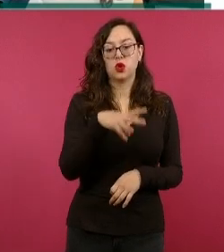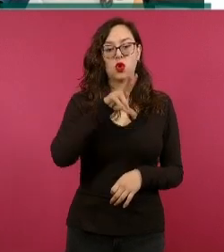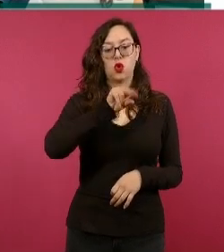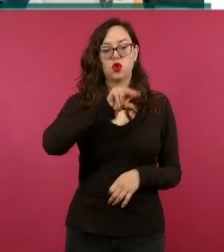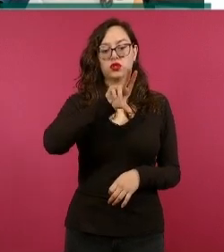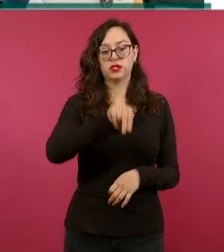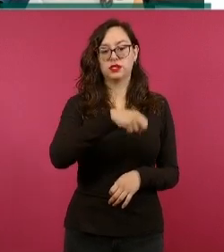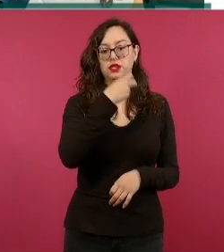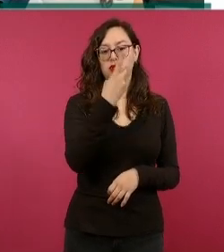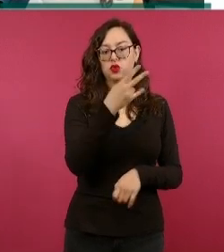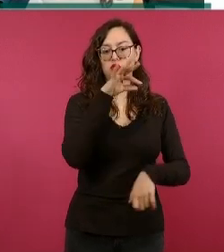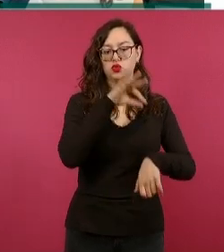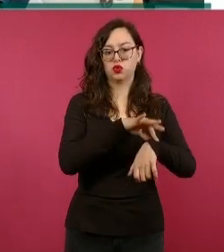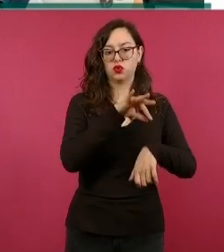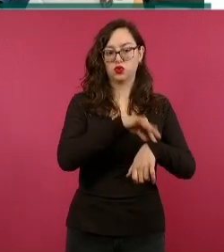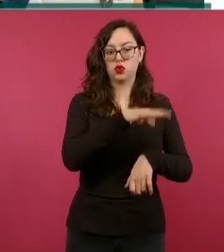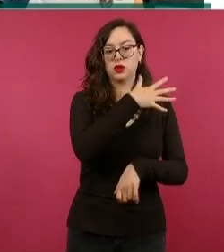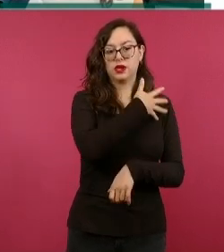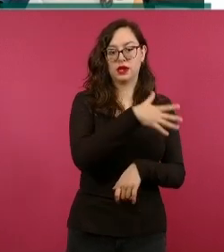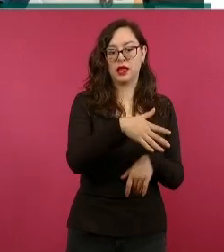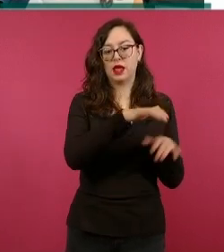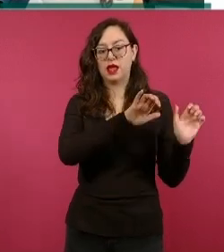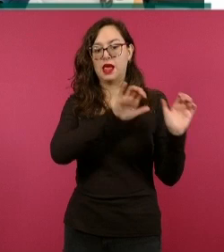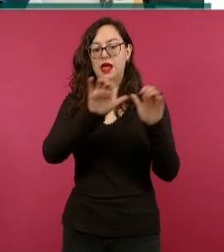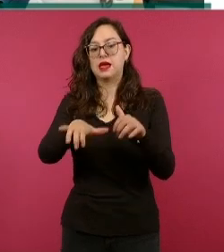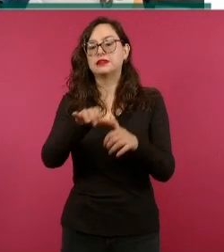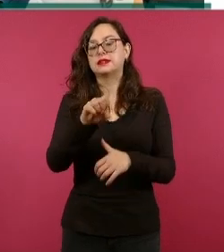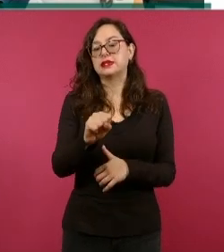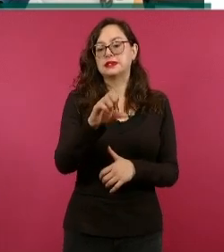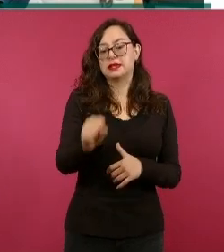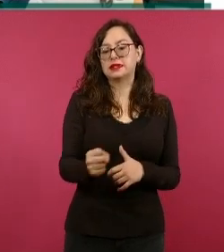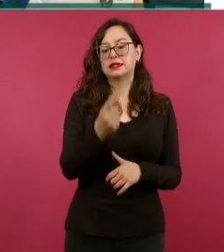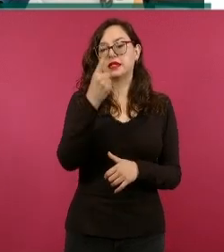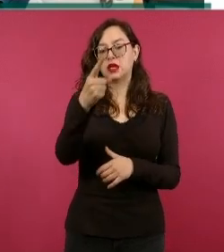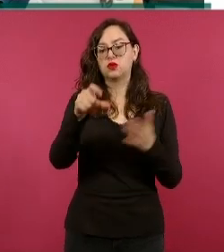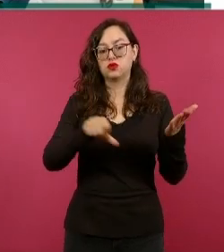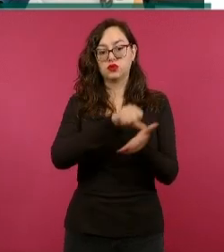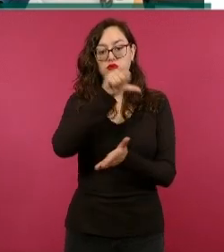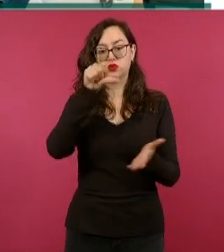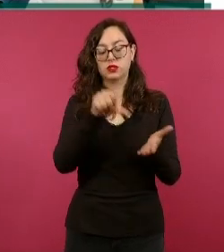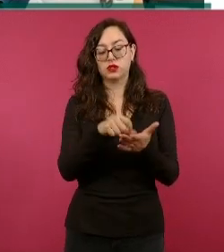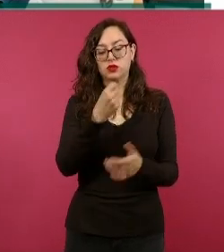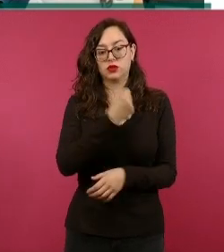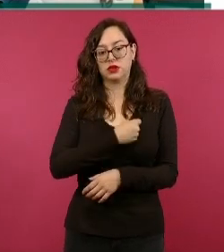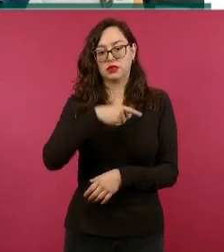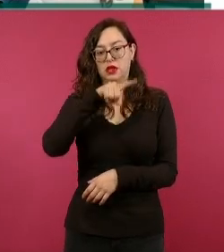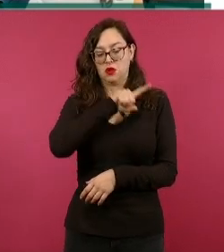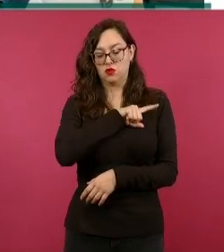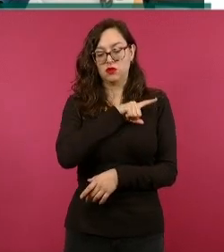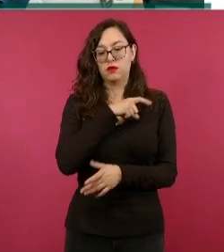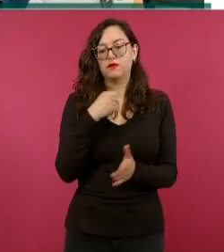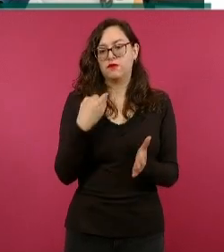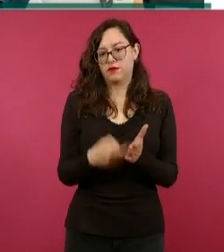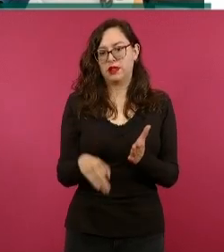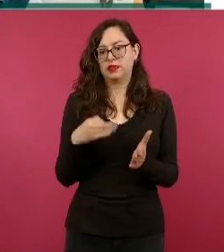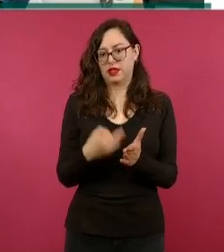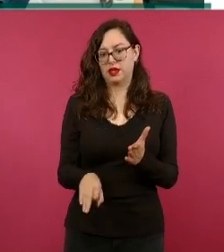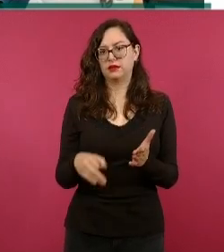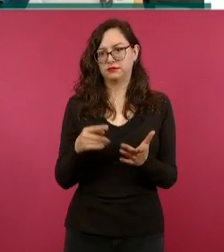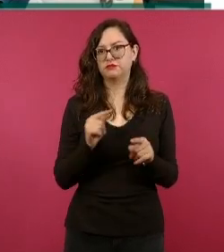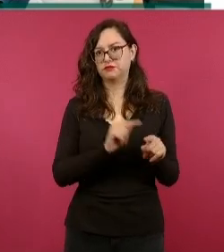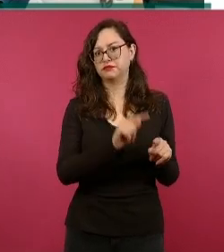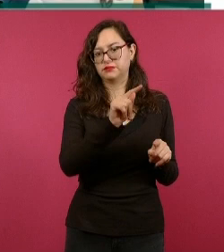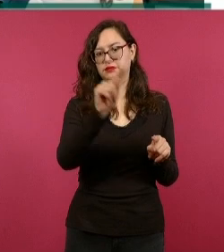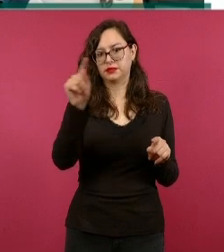para 61 centros de salud que requerían cobertura de todos los días de la semana y